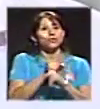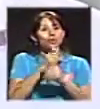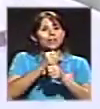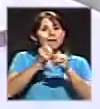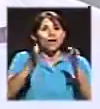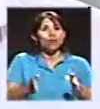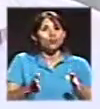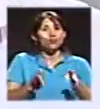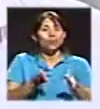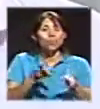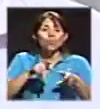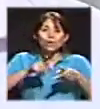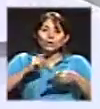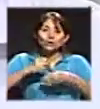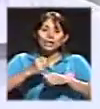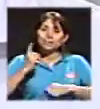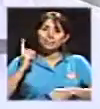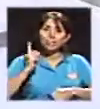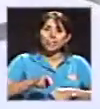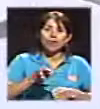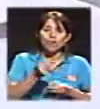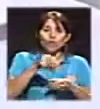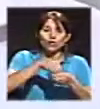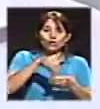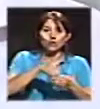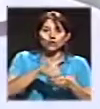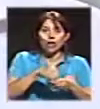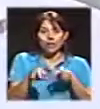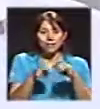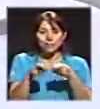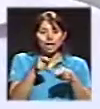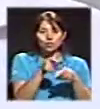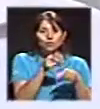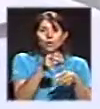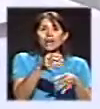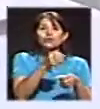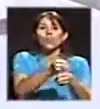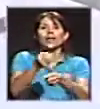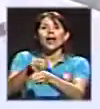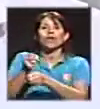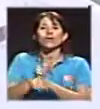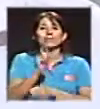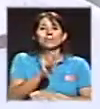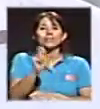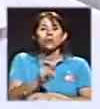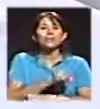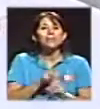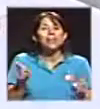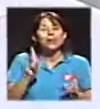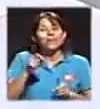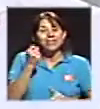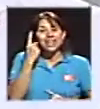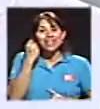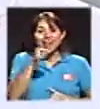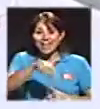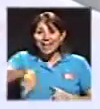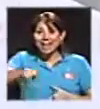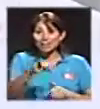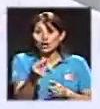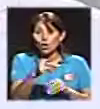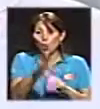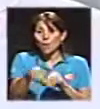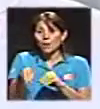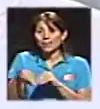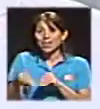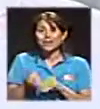fondos voluntarios, los fondos obligatorios administrados por las operadoras de pensiones. Pero hay que entender que, si bien son complementarios, no va a